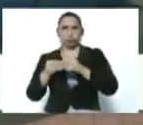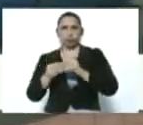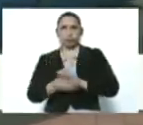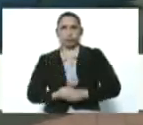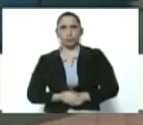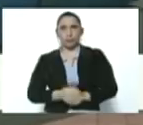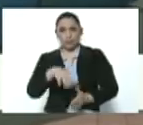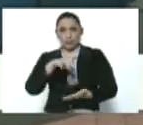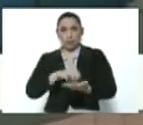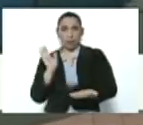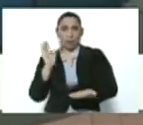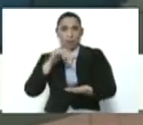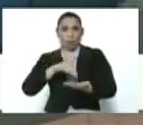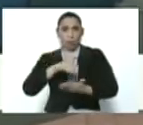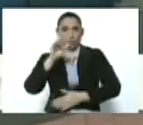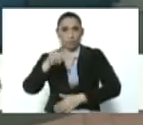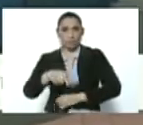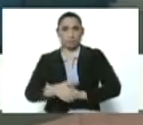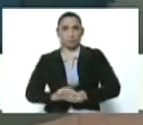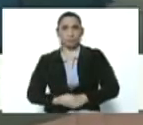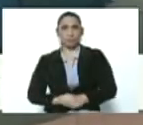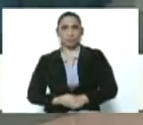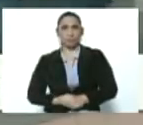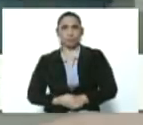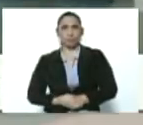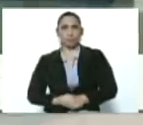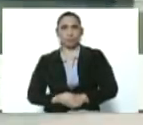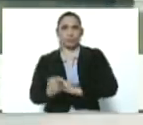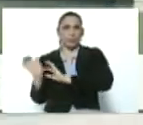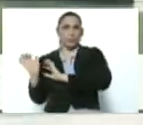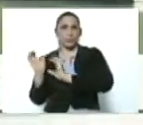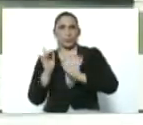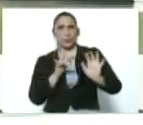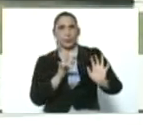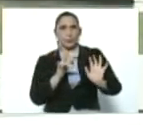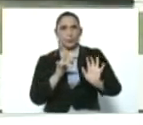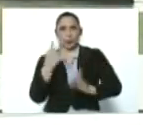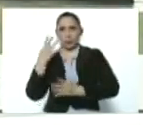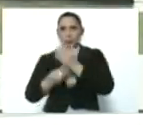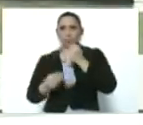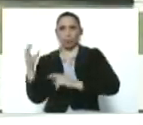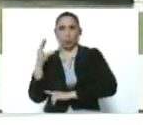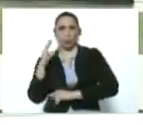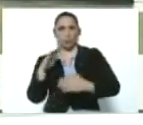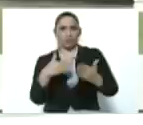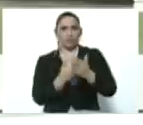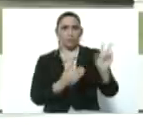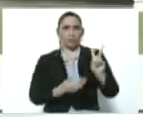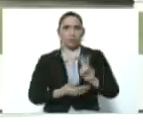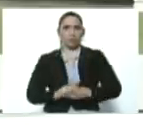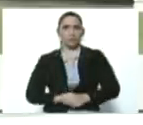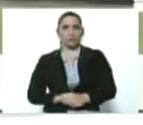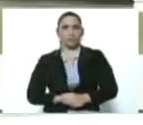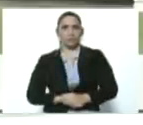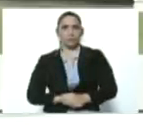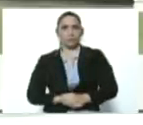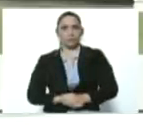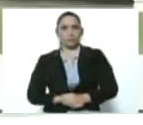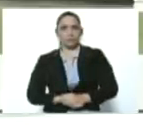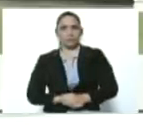estado aragua también caso procedente de cali colombia cali/colombia